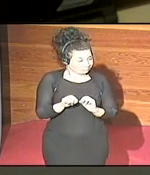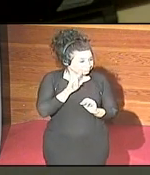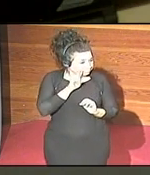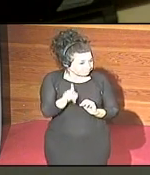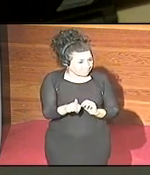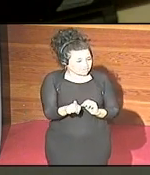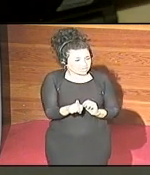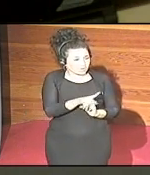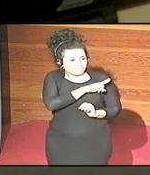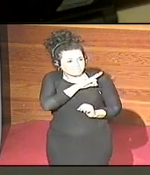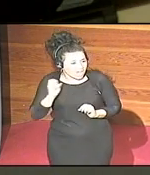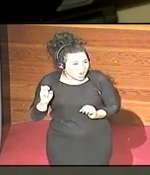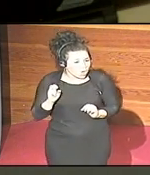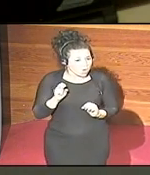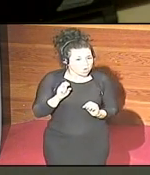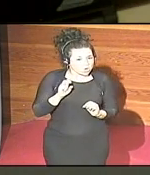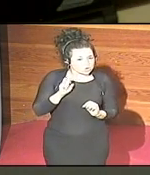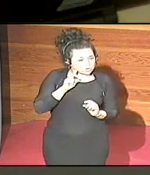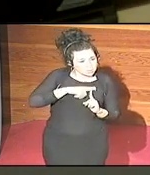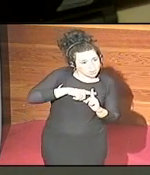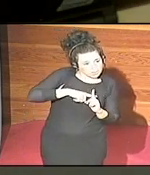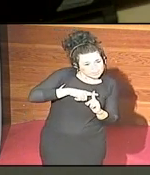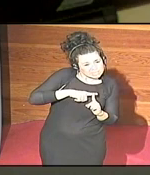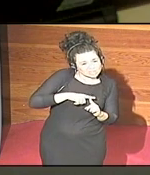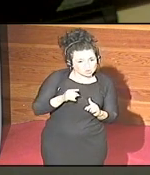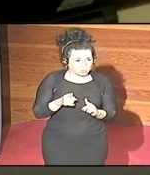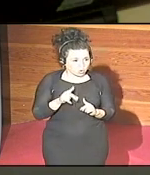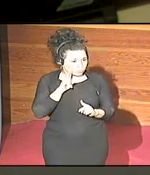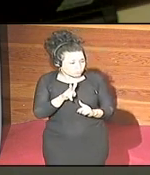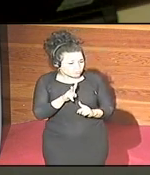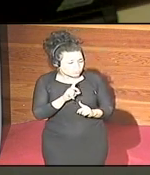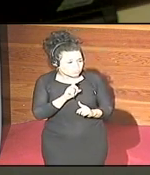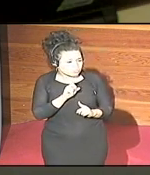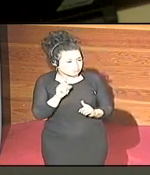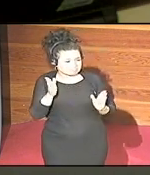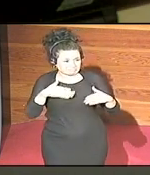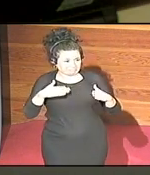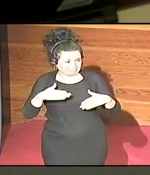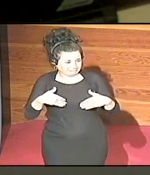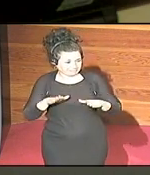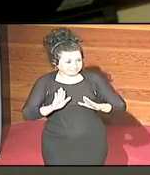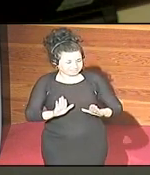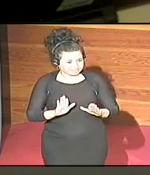ni valorado ni medido en ningún análisis ruso,